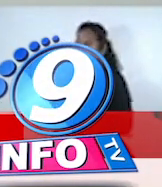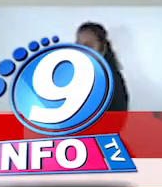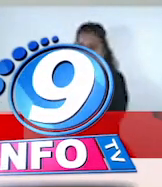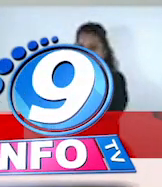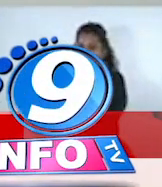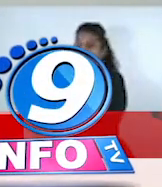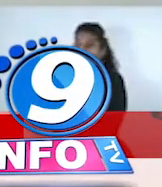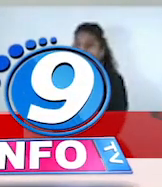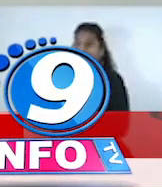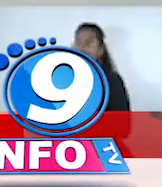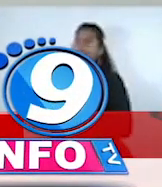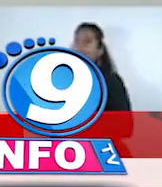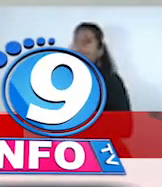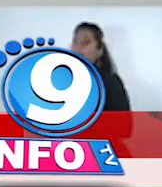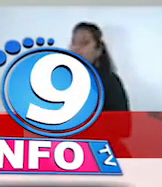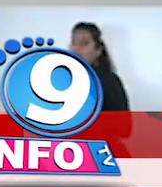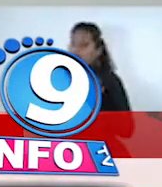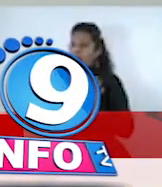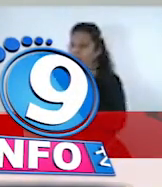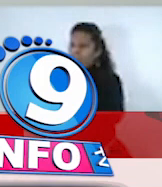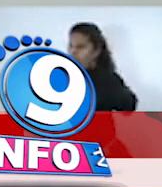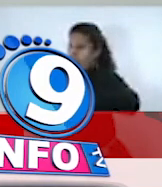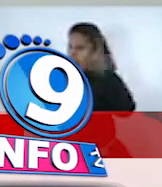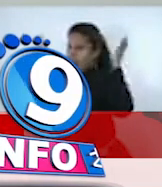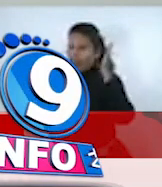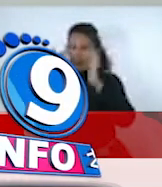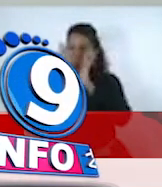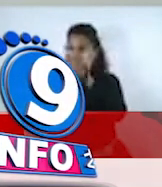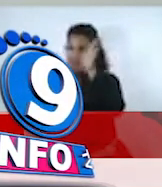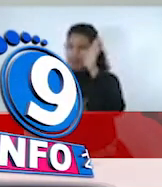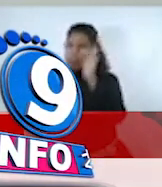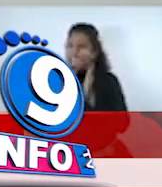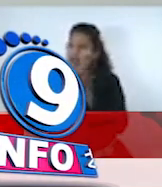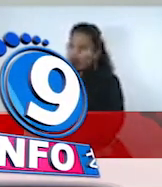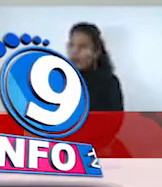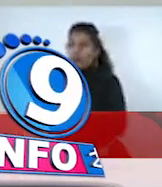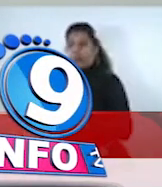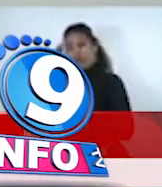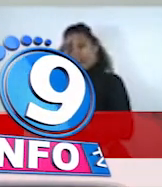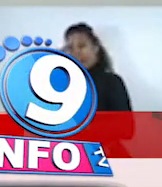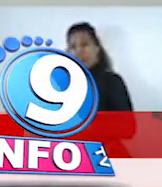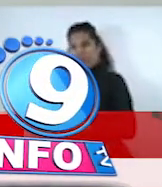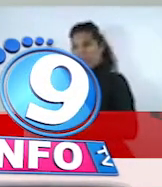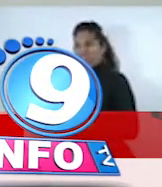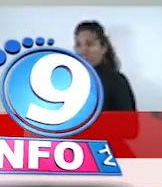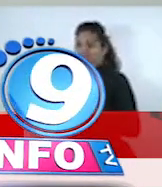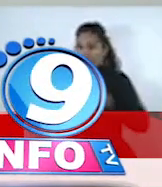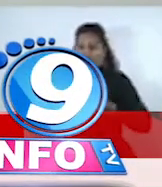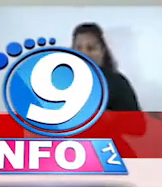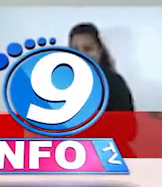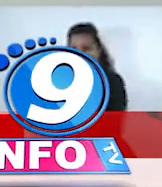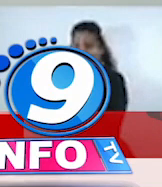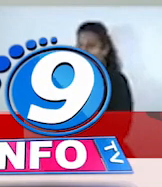la transparencia que inhibe actos de corrupción. Ya no es tan fácil aquellos